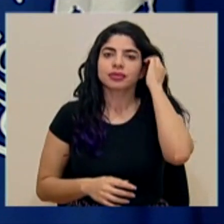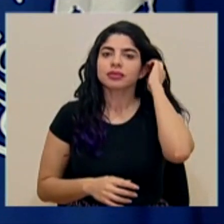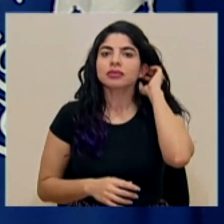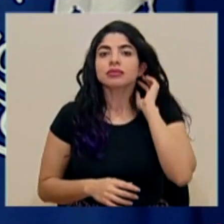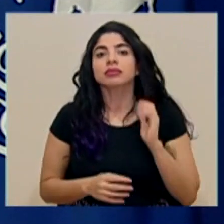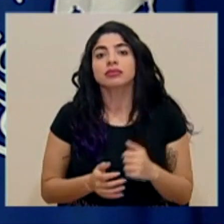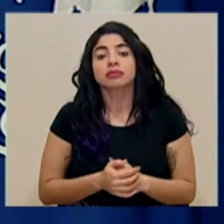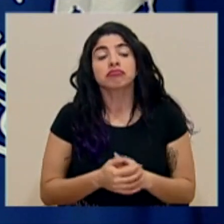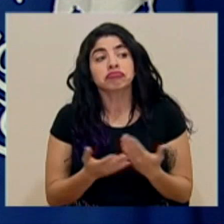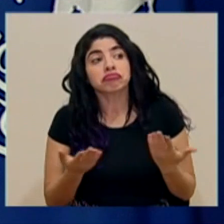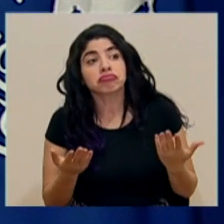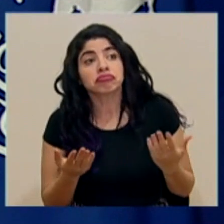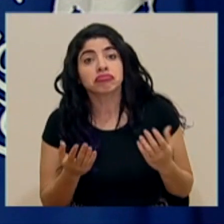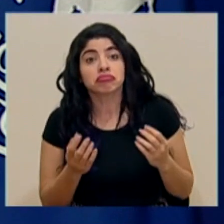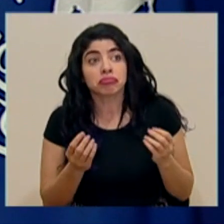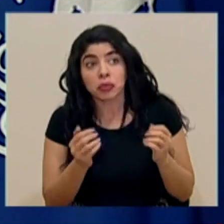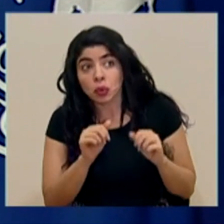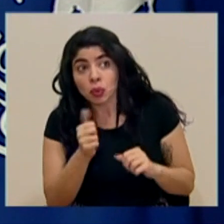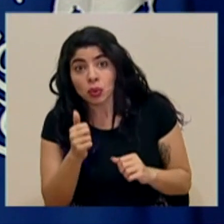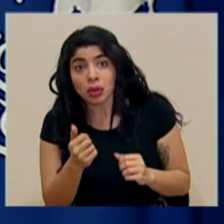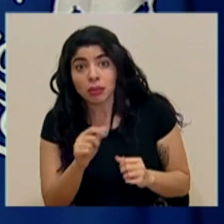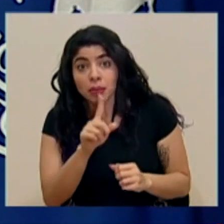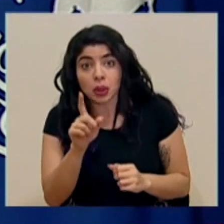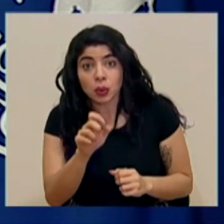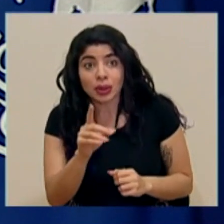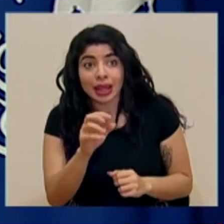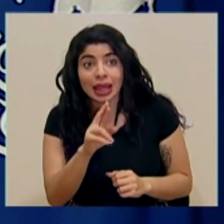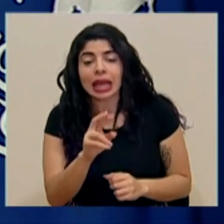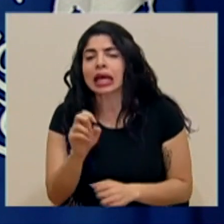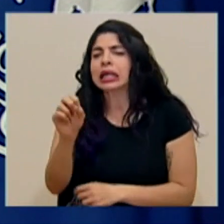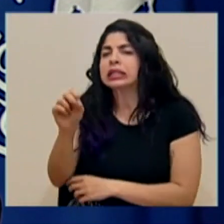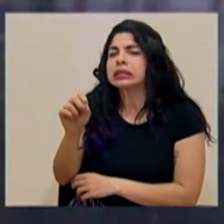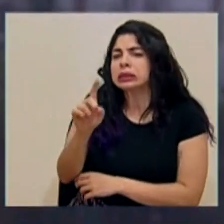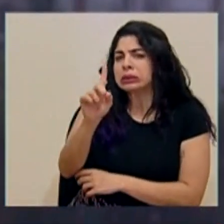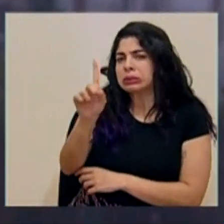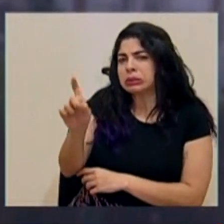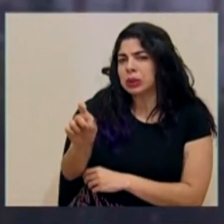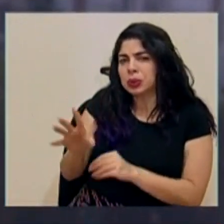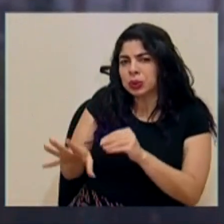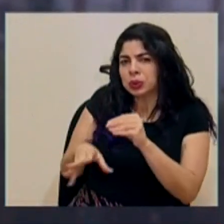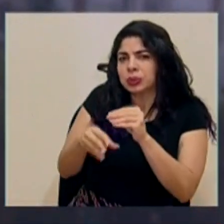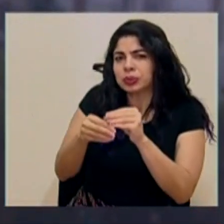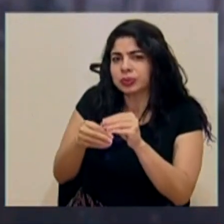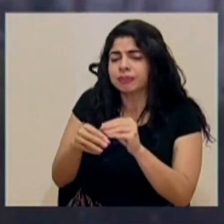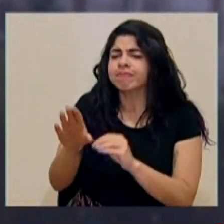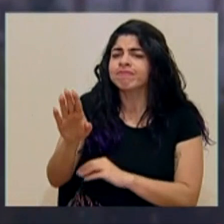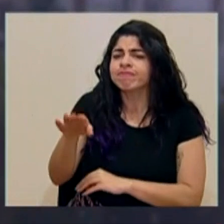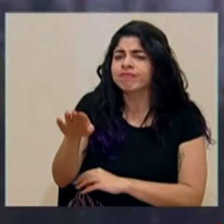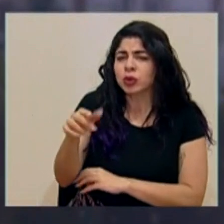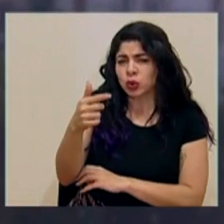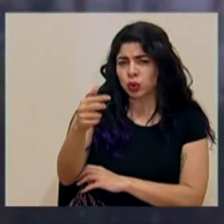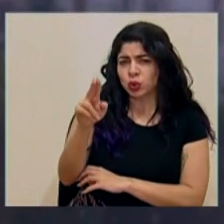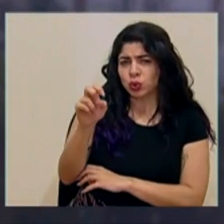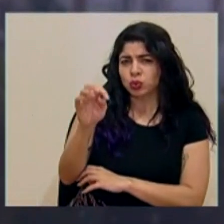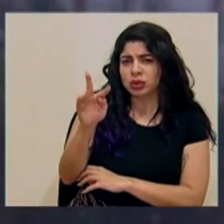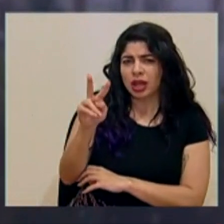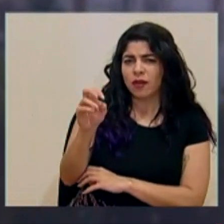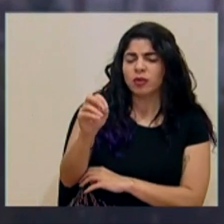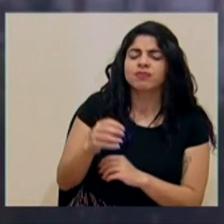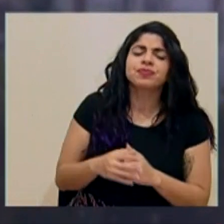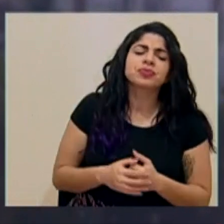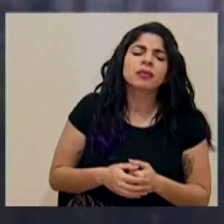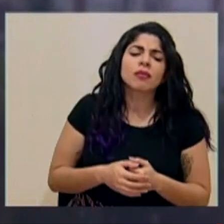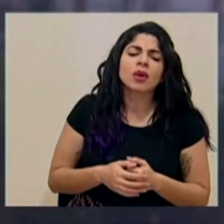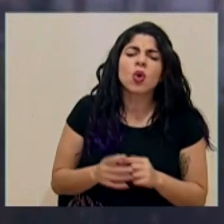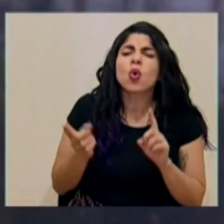Si no, contamos con alguna repregunta, don Edgar. Sí, una consulta adicional. Don Gustavo, ¿cuál ha